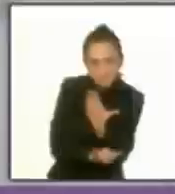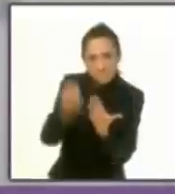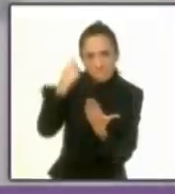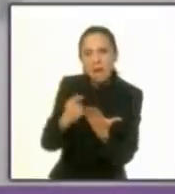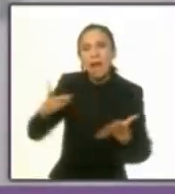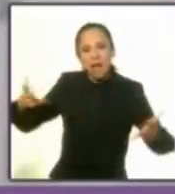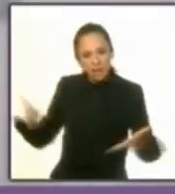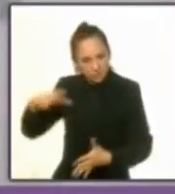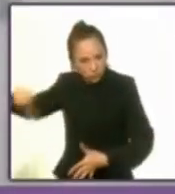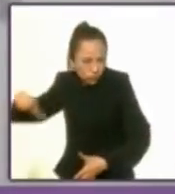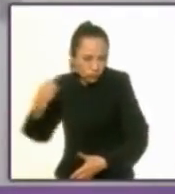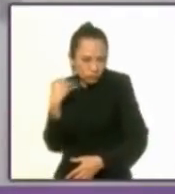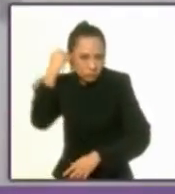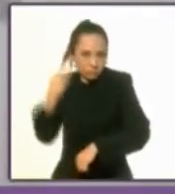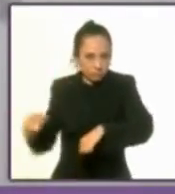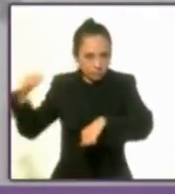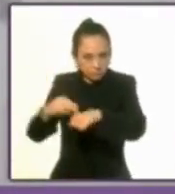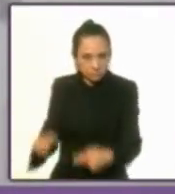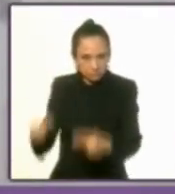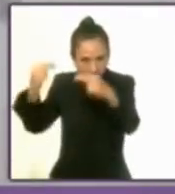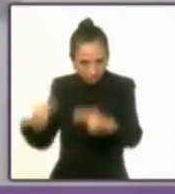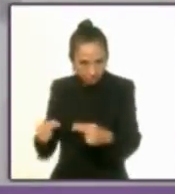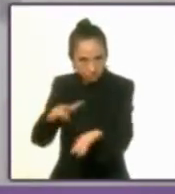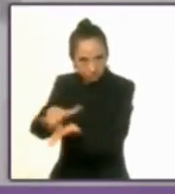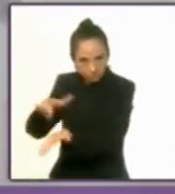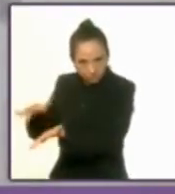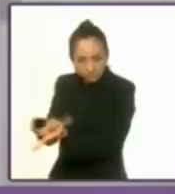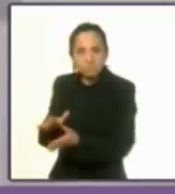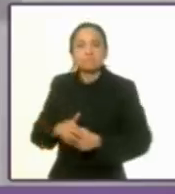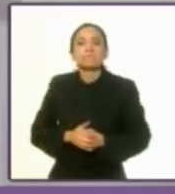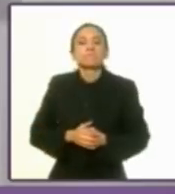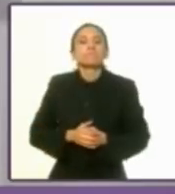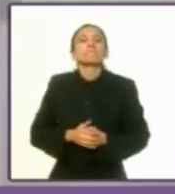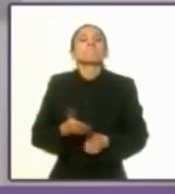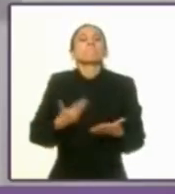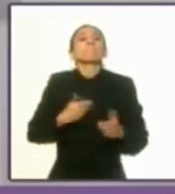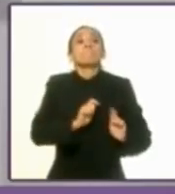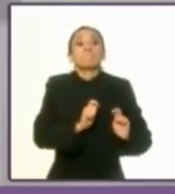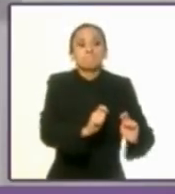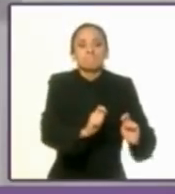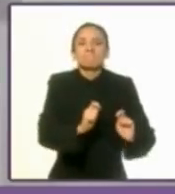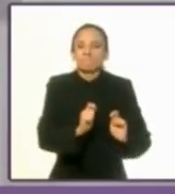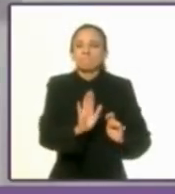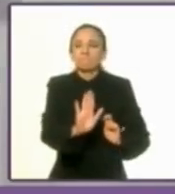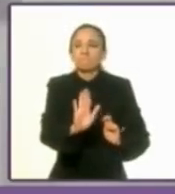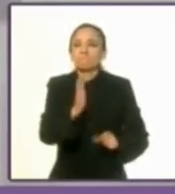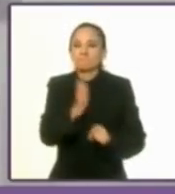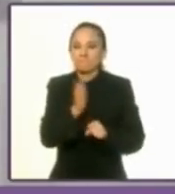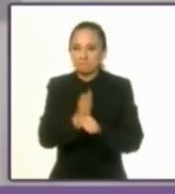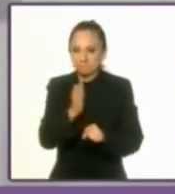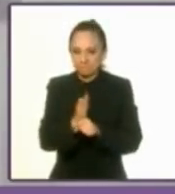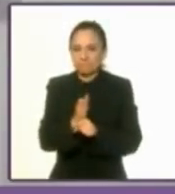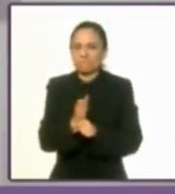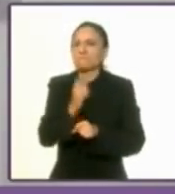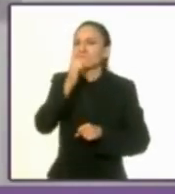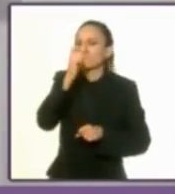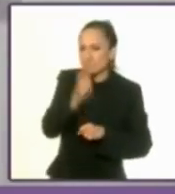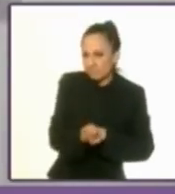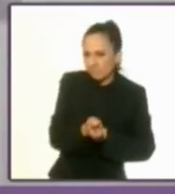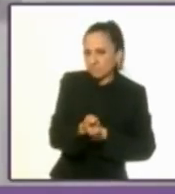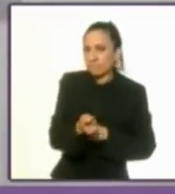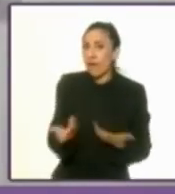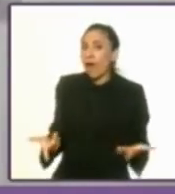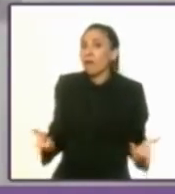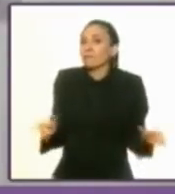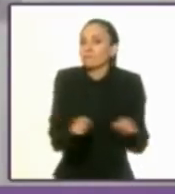muchas gracias antes de darle la palabra york si es importante en este segmento no cerrarlo sin que nos